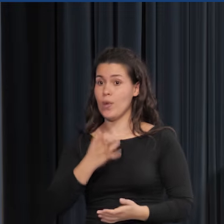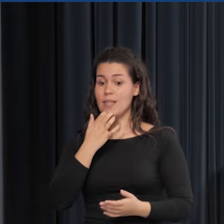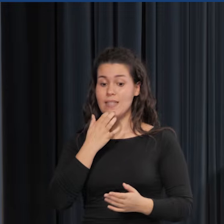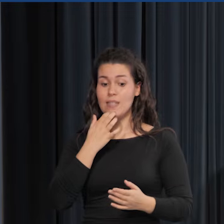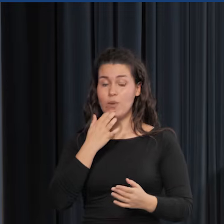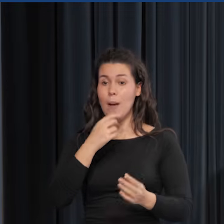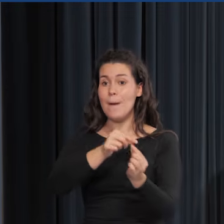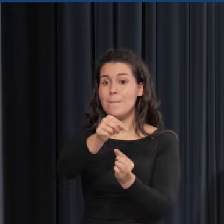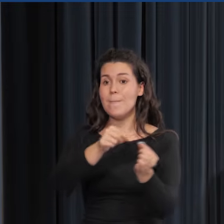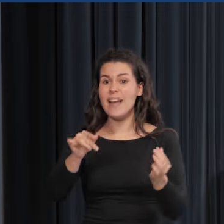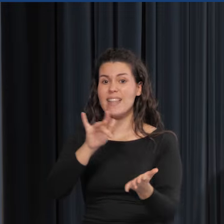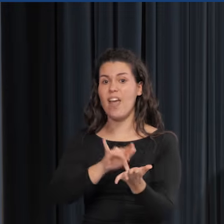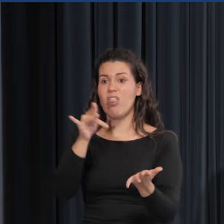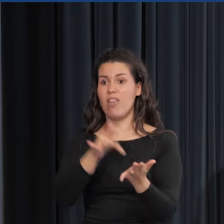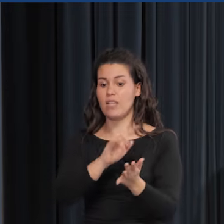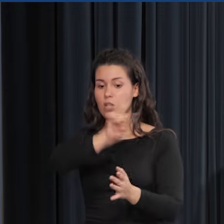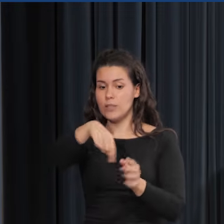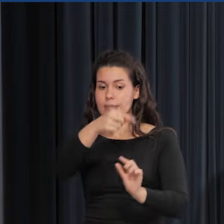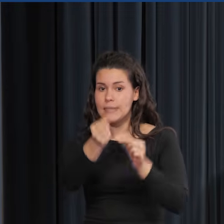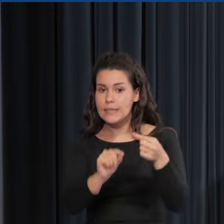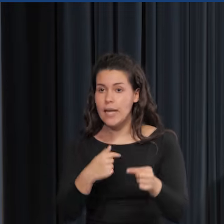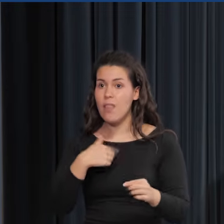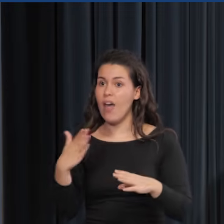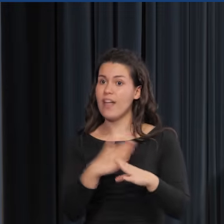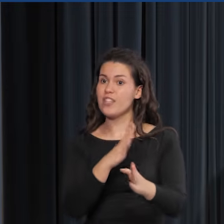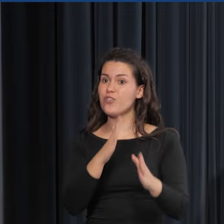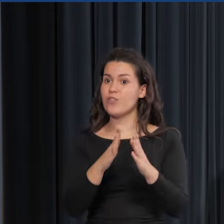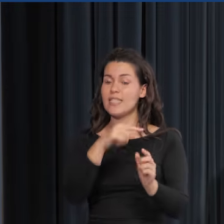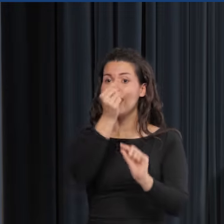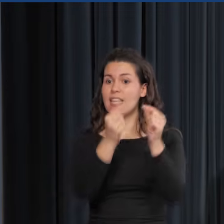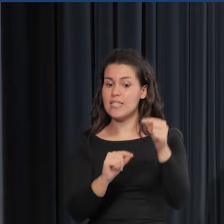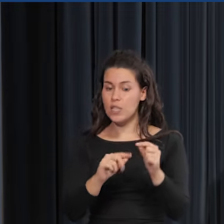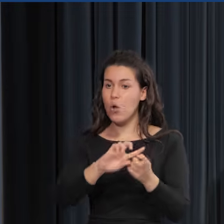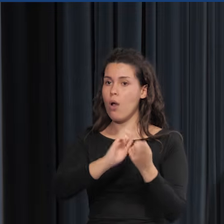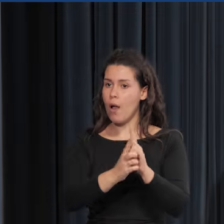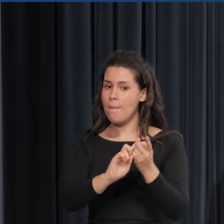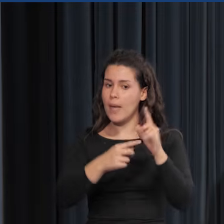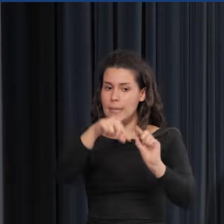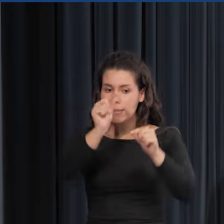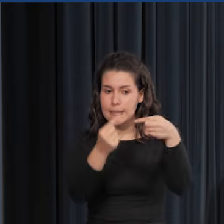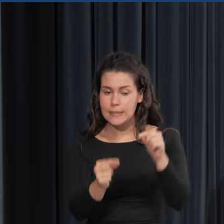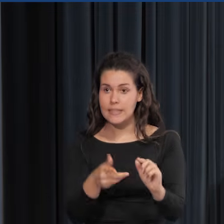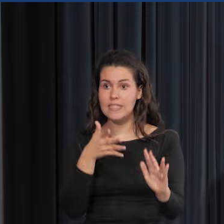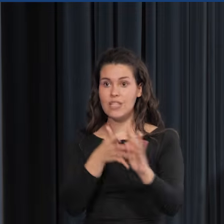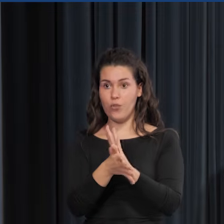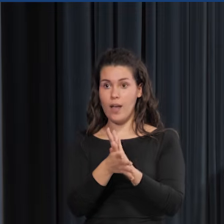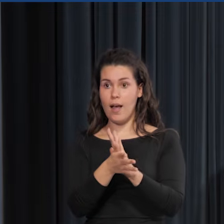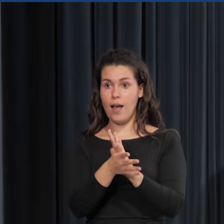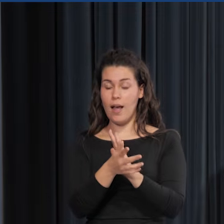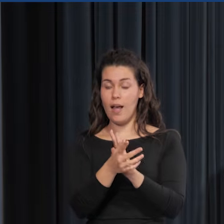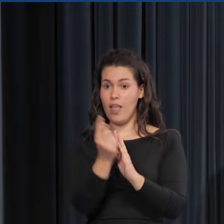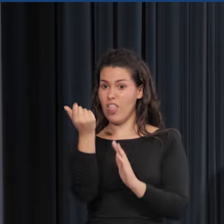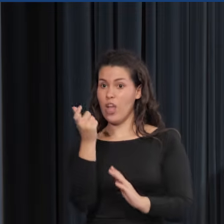maqueta digital, de tal manera que las identificamos, las corregimos en fase de diseño y no tenemos que hacer un reproceso con un incremento de coste. Pero